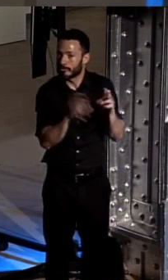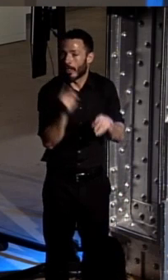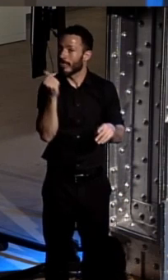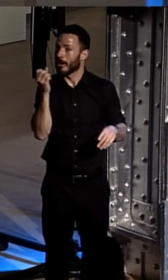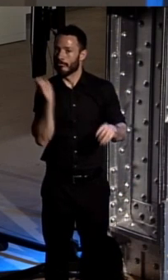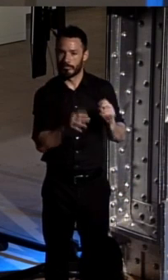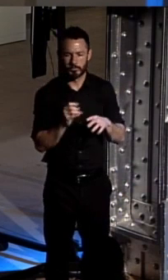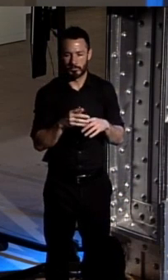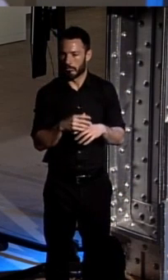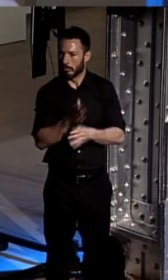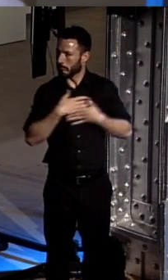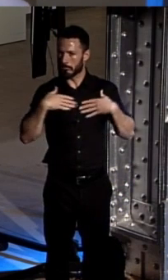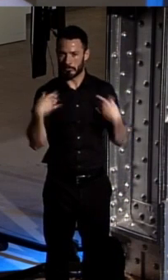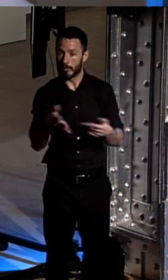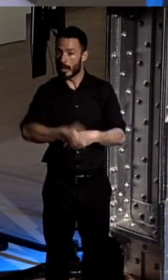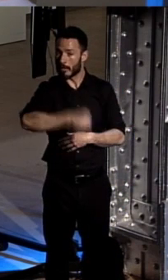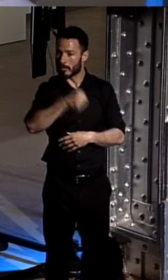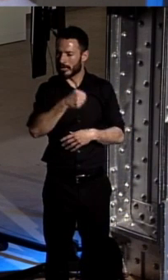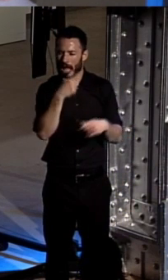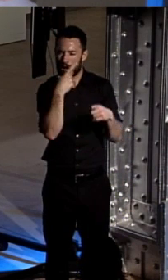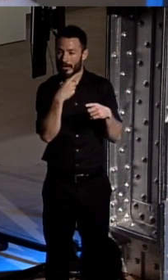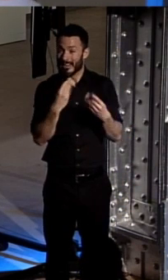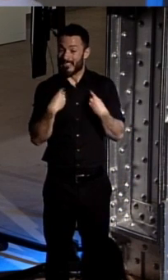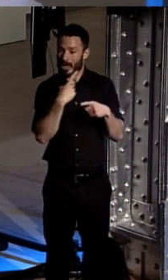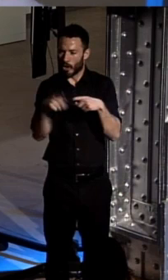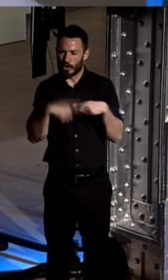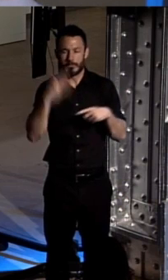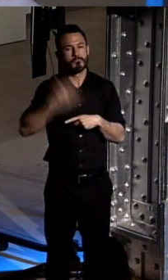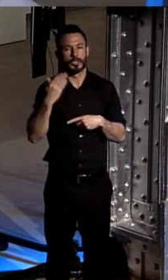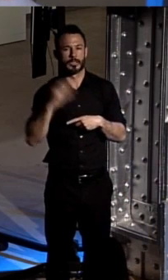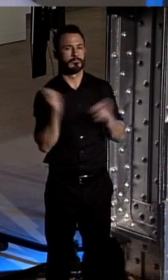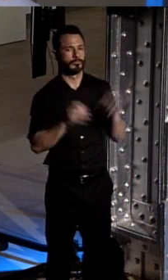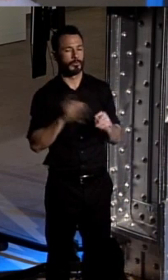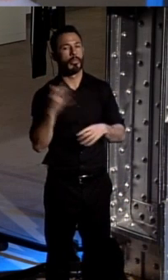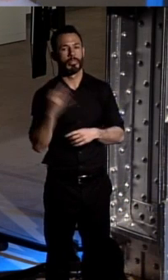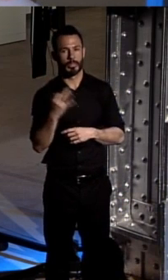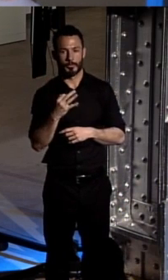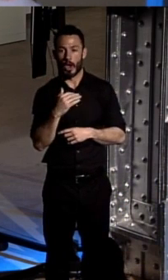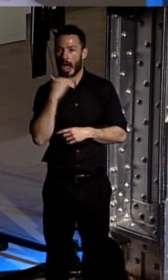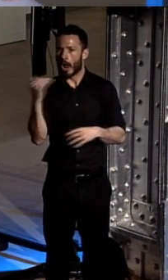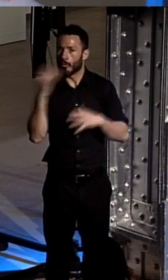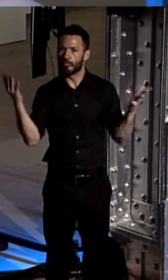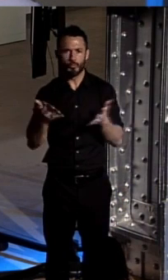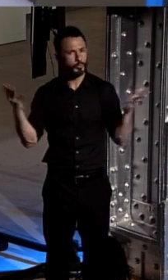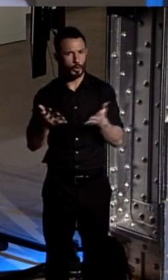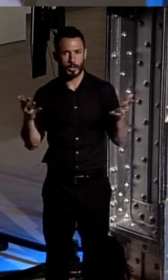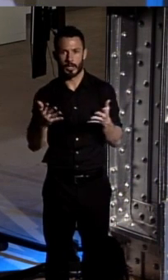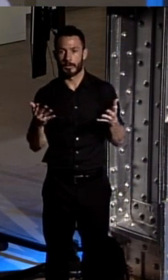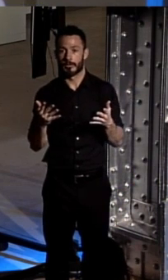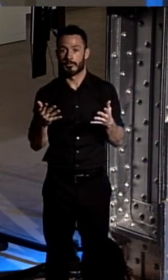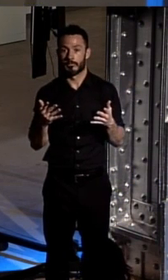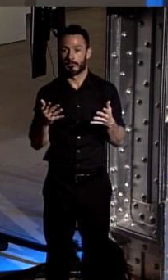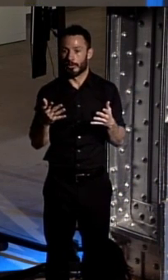dinero. Pongan lo que quieran, pero en esa maleta están las cosas más importantes de su vida. Pero hay algo que tienen que hacer con una urgencia que yo no les puedo imaginar, que es ir